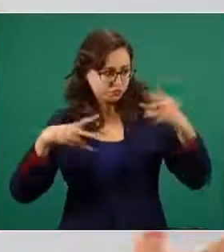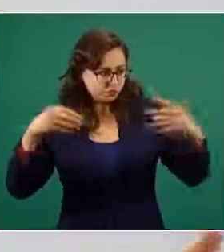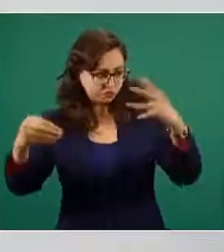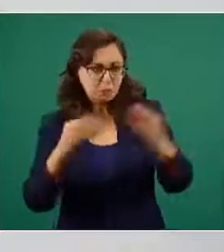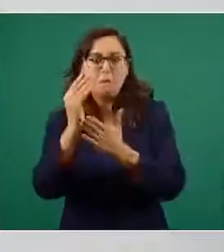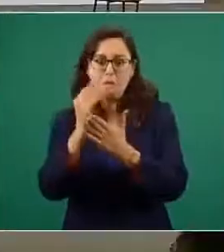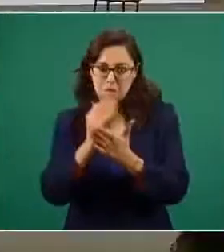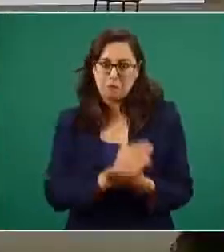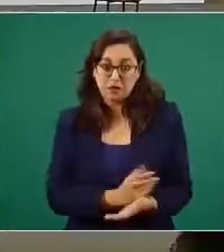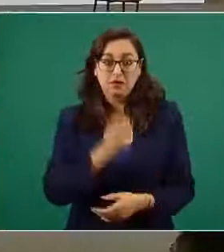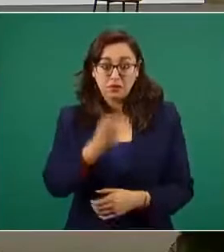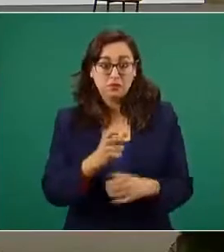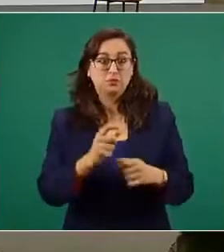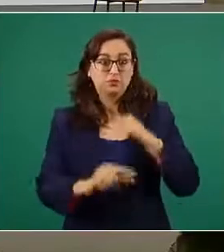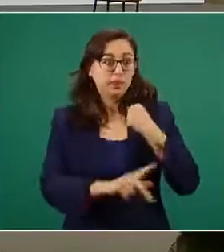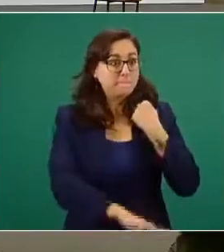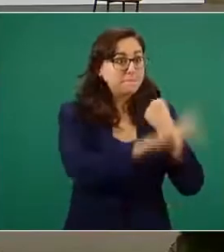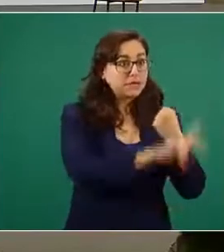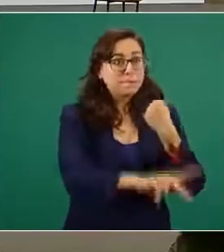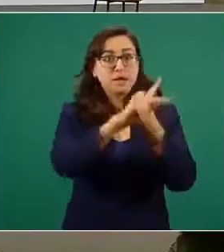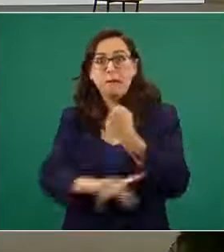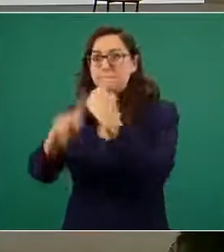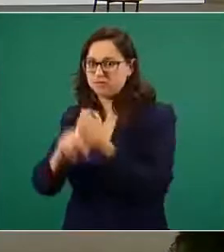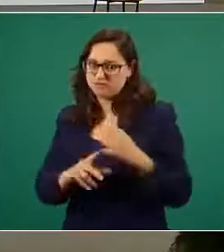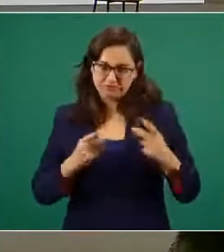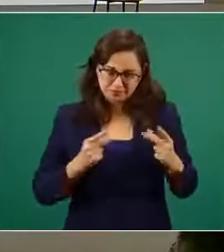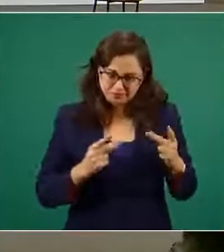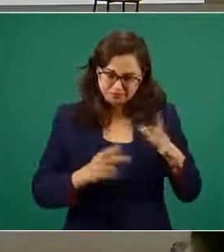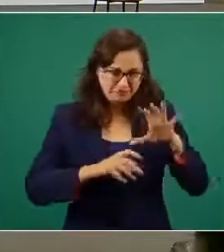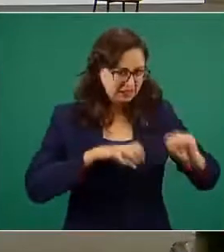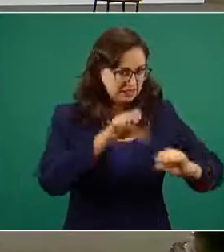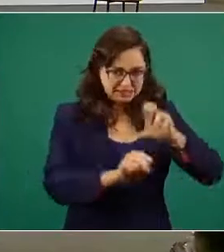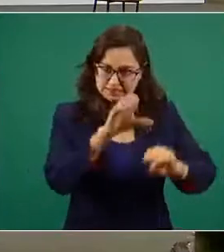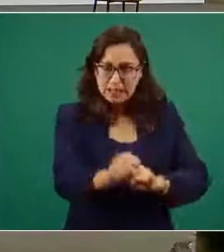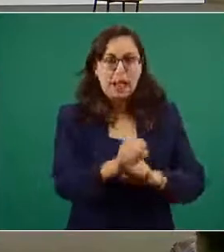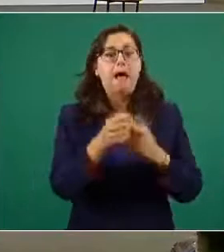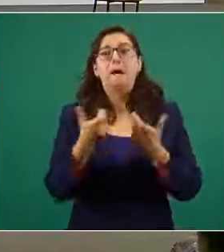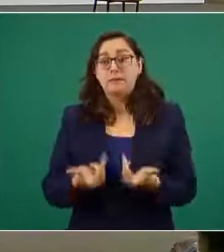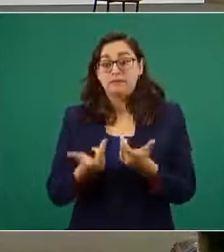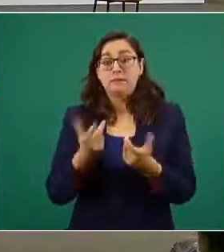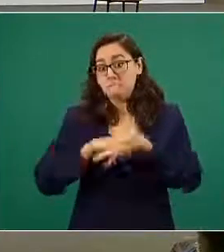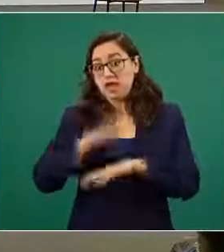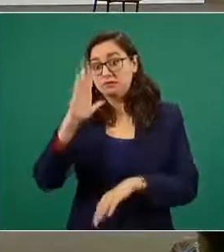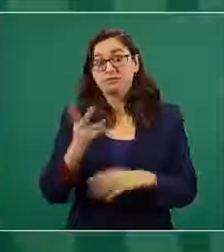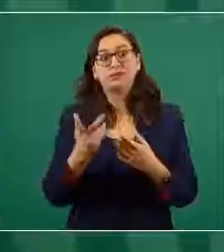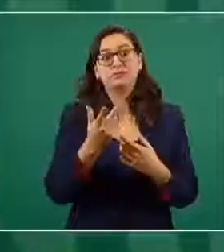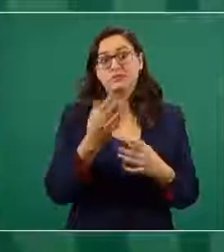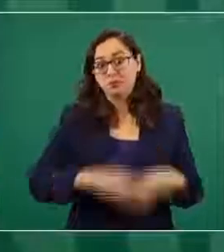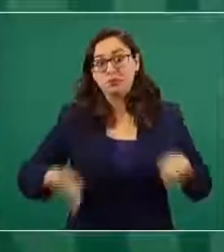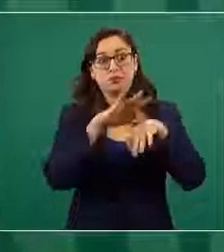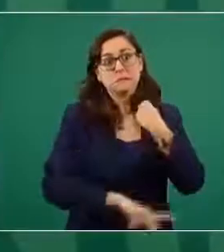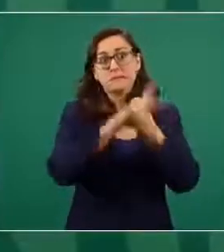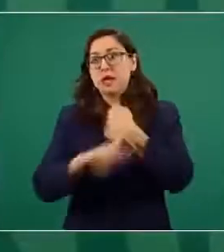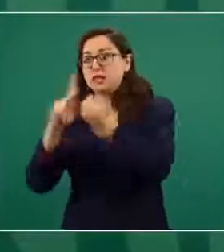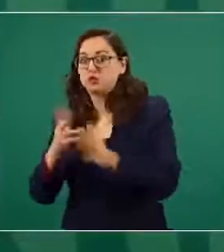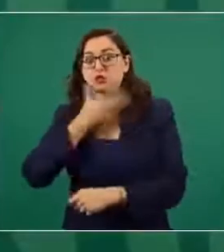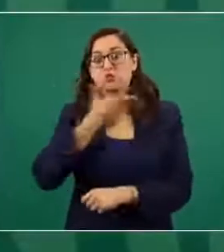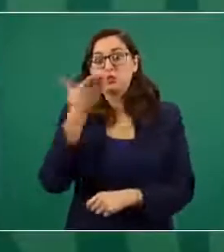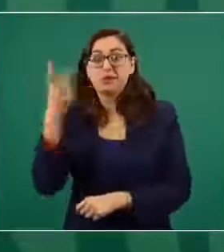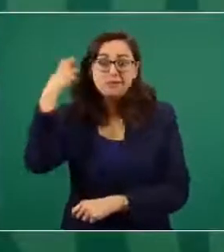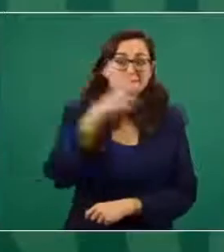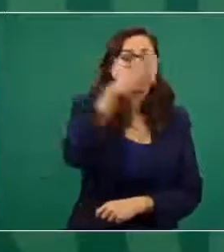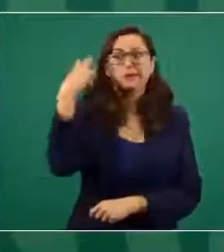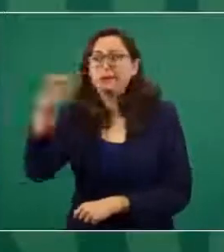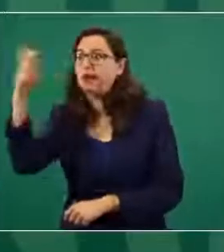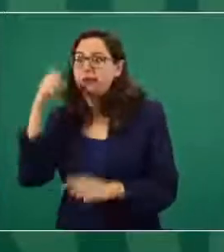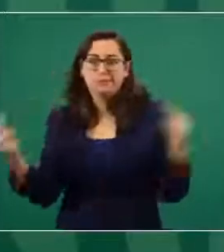un número sustancial de países en el mundo, sobre todo los países que tienen las movilidades poblacionales fuera de sus territorios con mayor magnitud, va a significar también para el